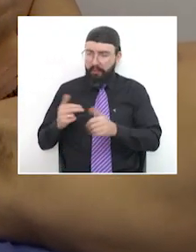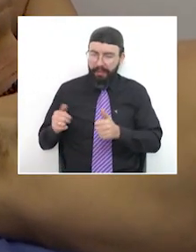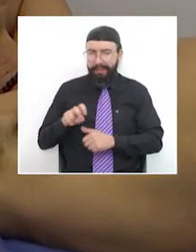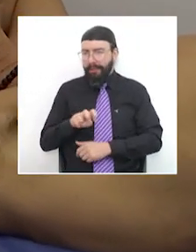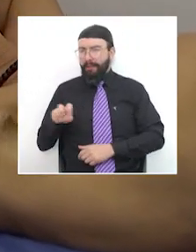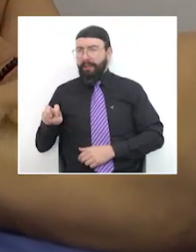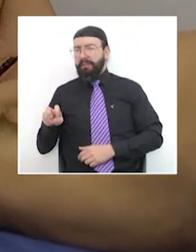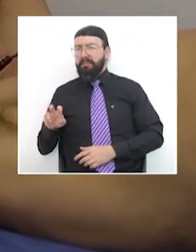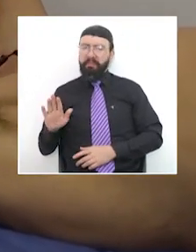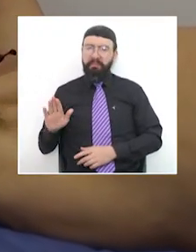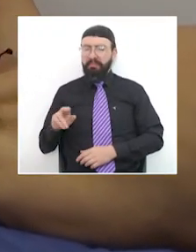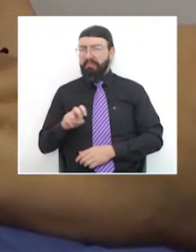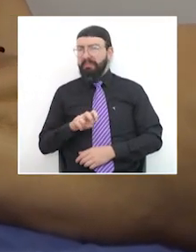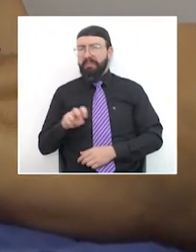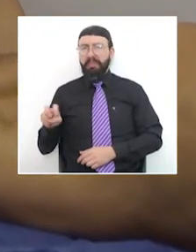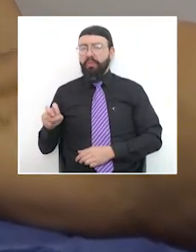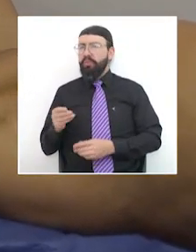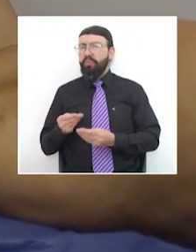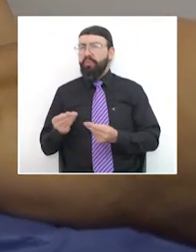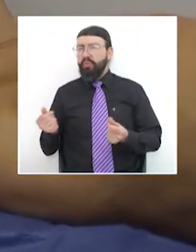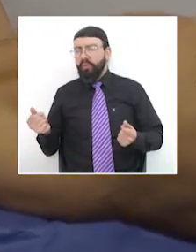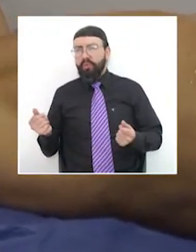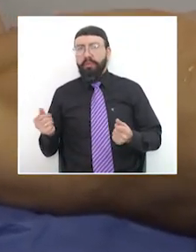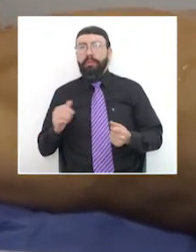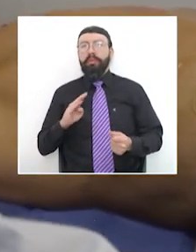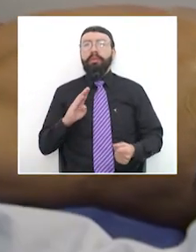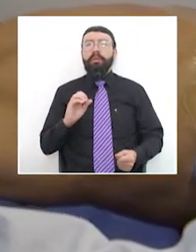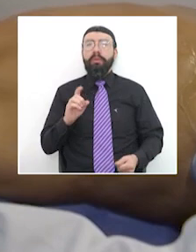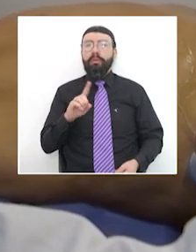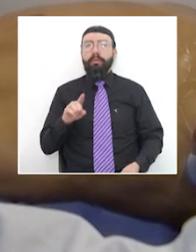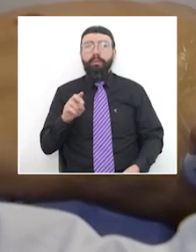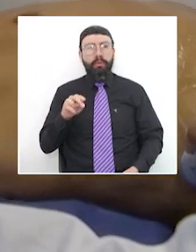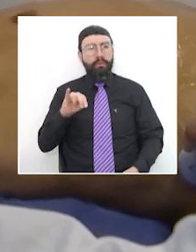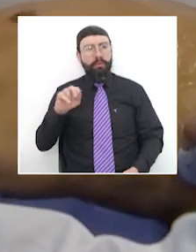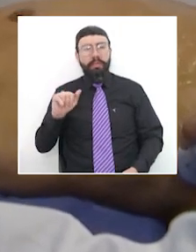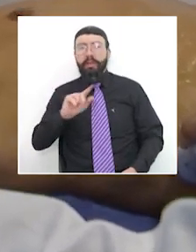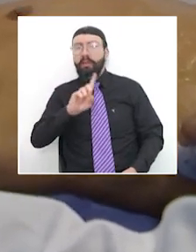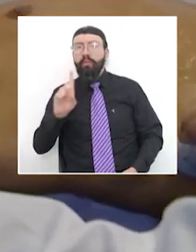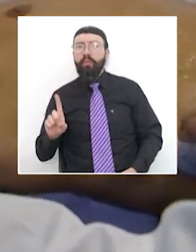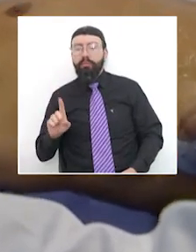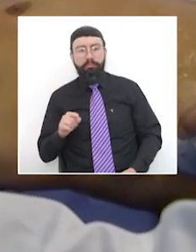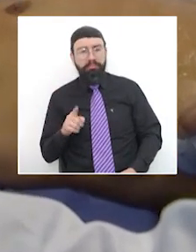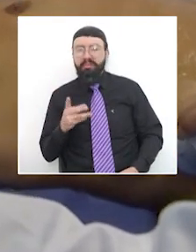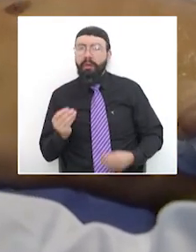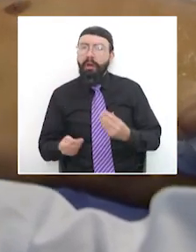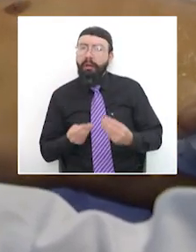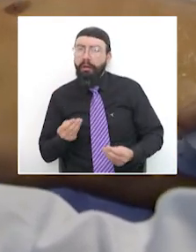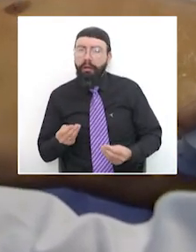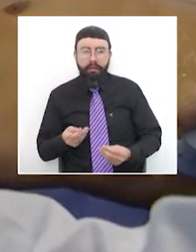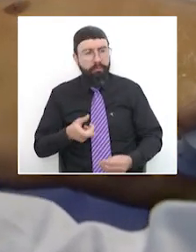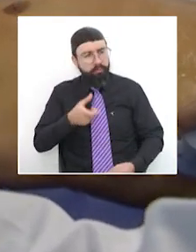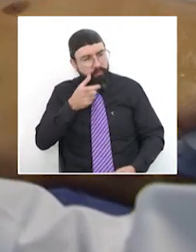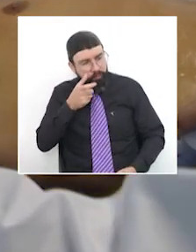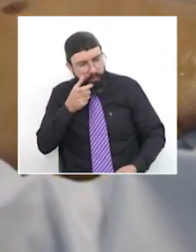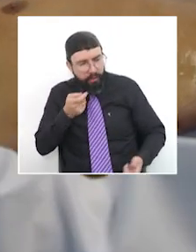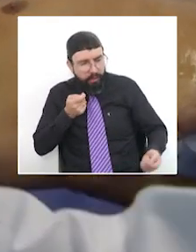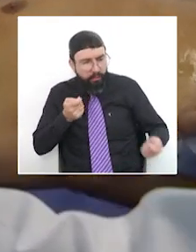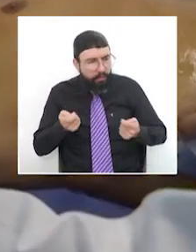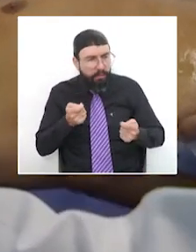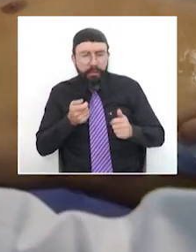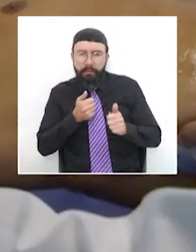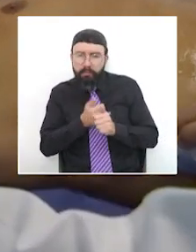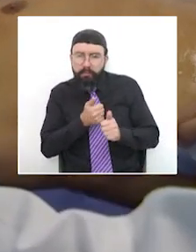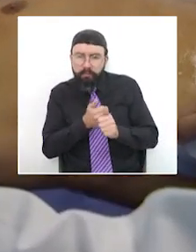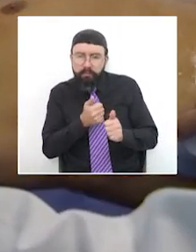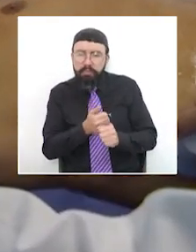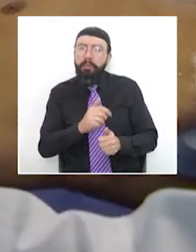categorizamos como un quiste categoría Bosniak 1. ¿Qué se hace en estos casos? Un seguimiento, es decir, que